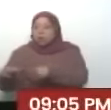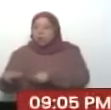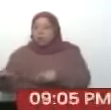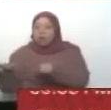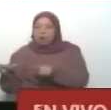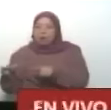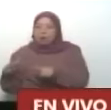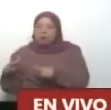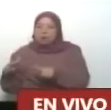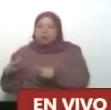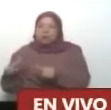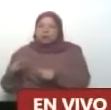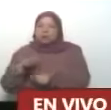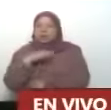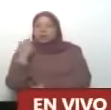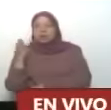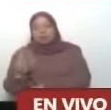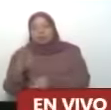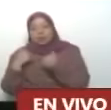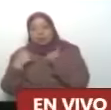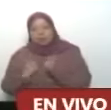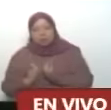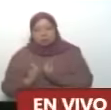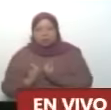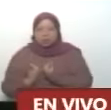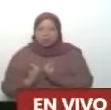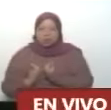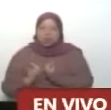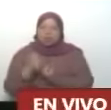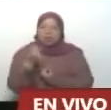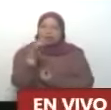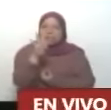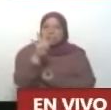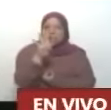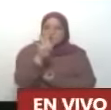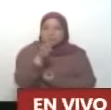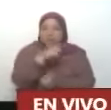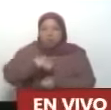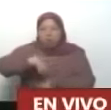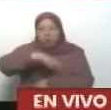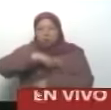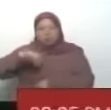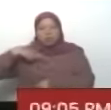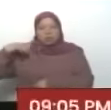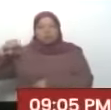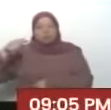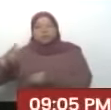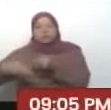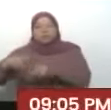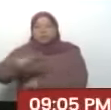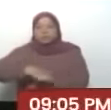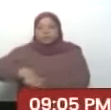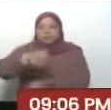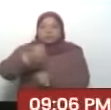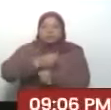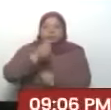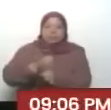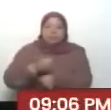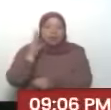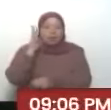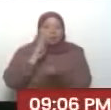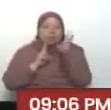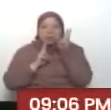uno liquidado físicamente, porque eso eran 12, 14 horas. Luego nos íbamos a todos los patios con los trabajadores de